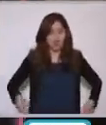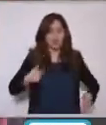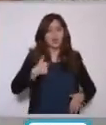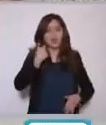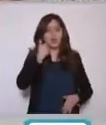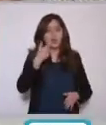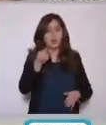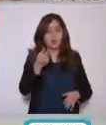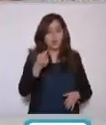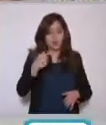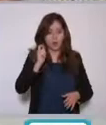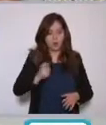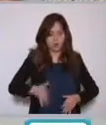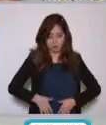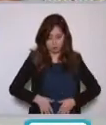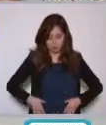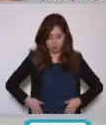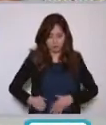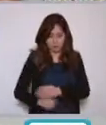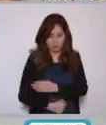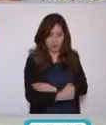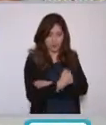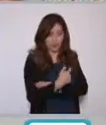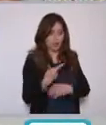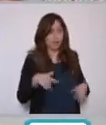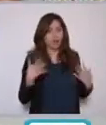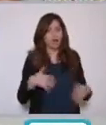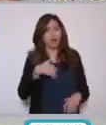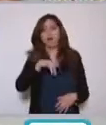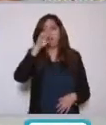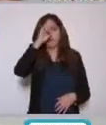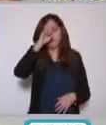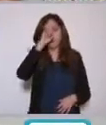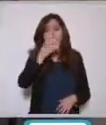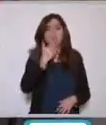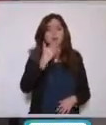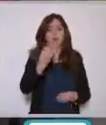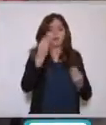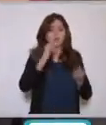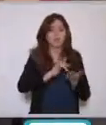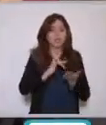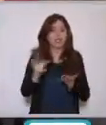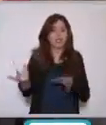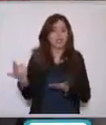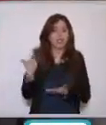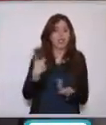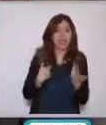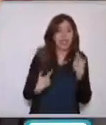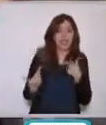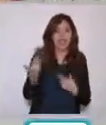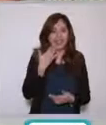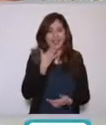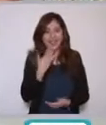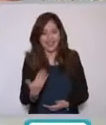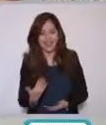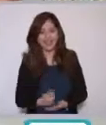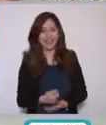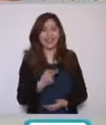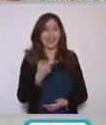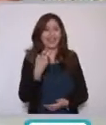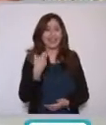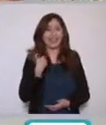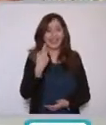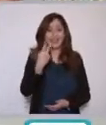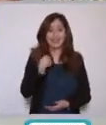disimular también un poco Muy de bien. cintura. Oye, Verla, qué buenos Wendy. tips nos Wendy, acabas de gracias dar. por los regalos, Gracias, Wendy. Wendy. Estas dos me servían